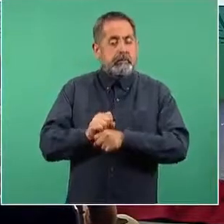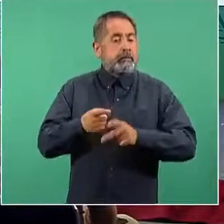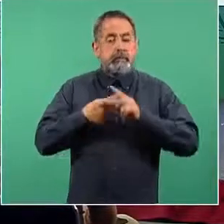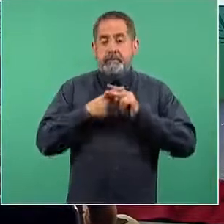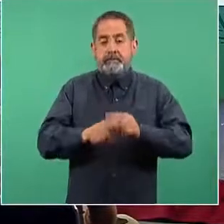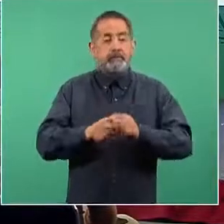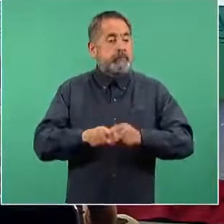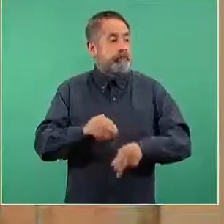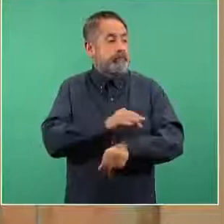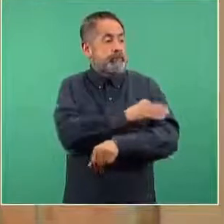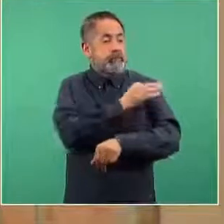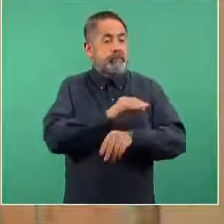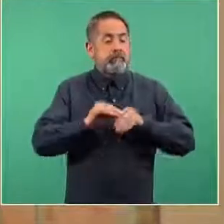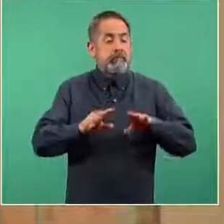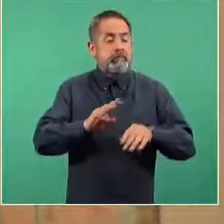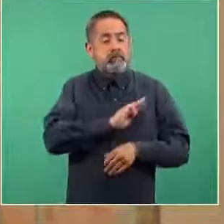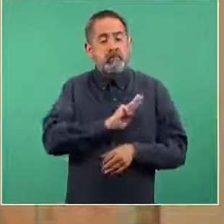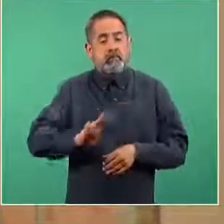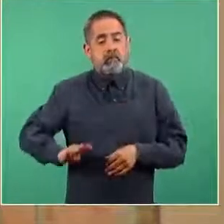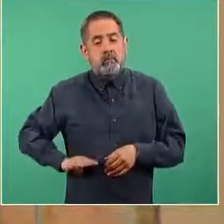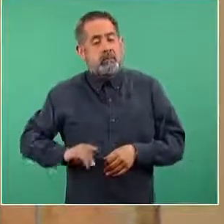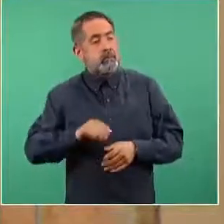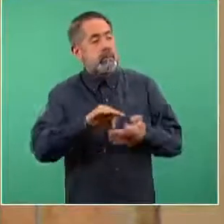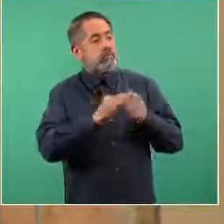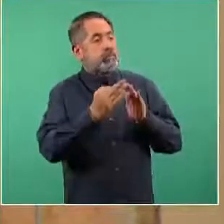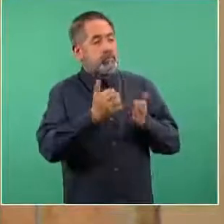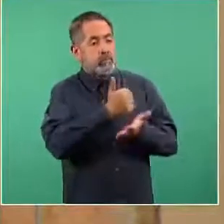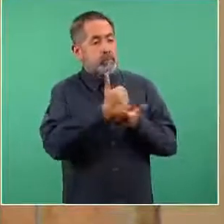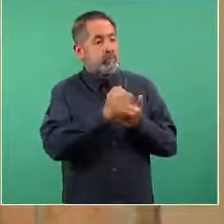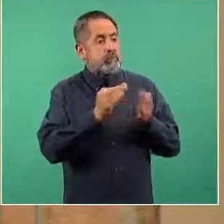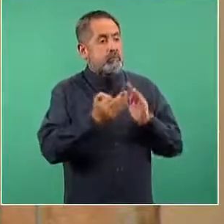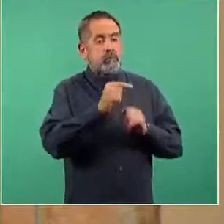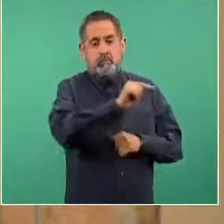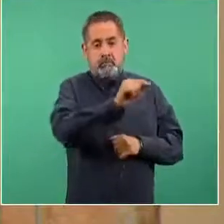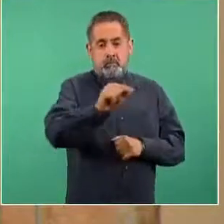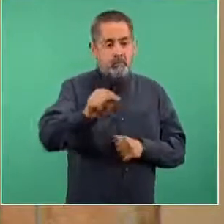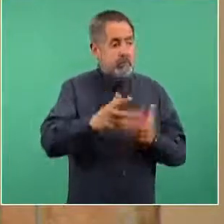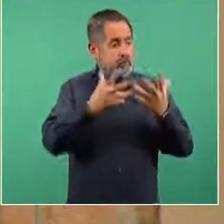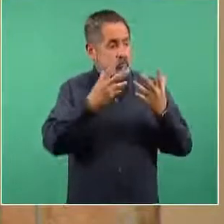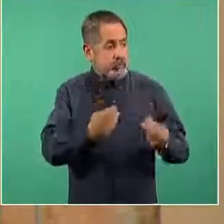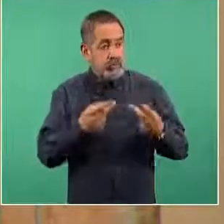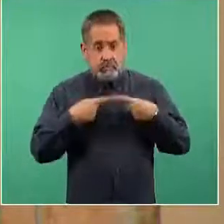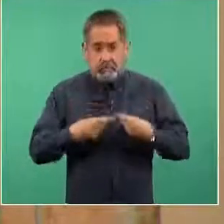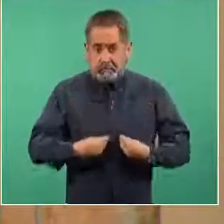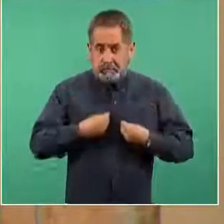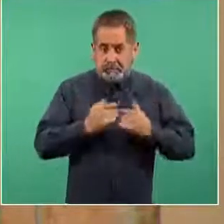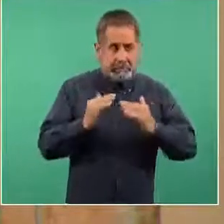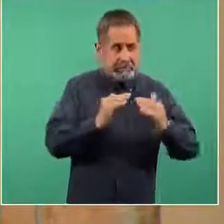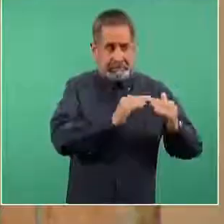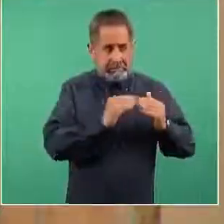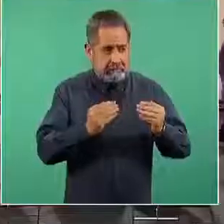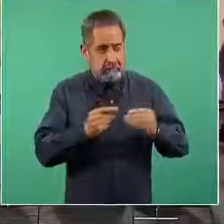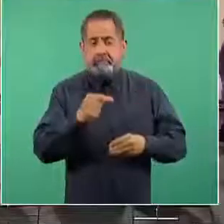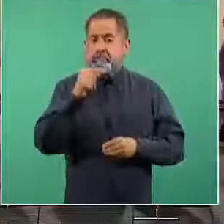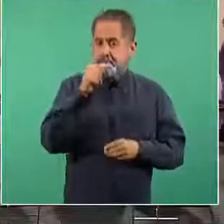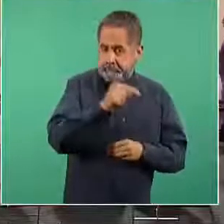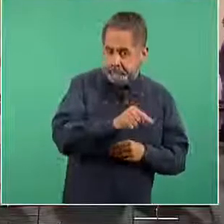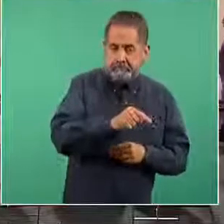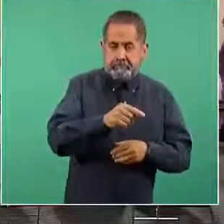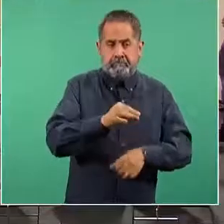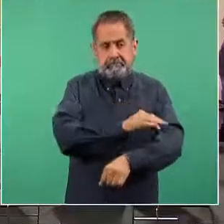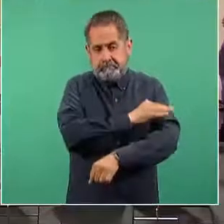la vacunación en municipios urbanos y que además están densamente poblados. Entonces hay obviamente una